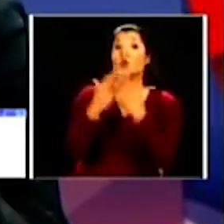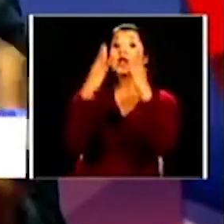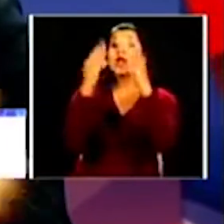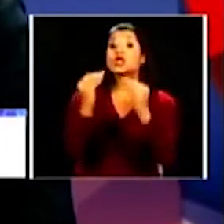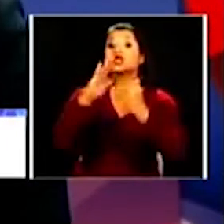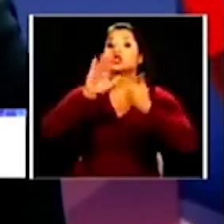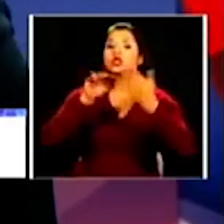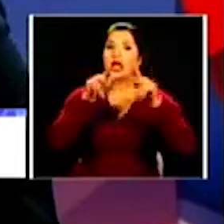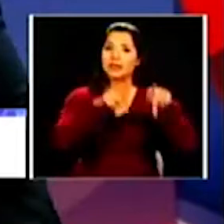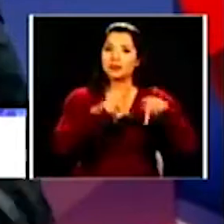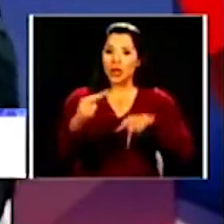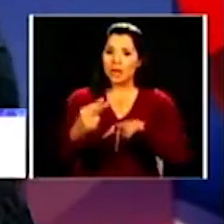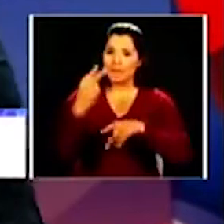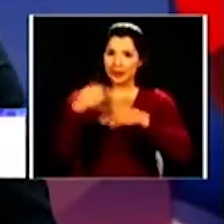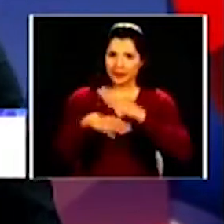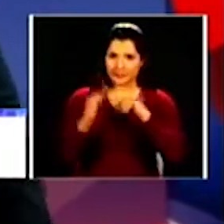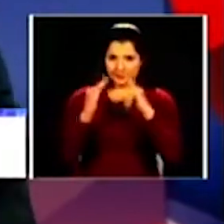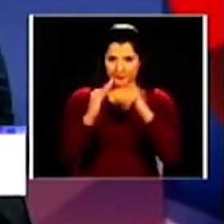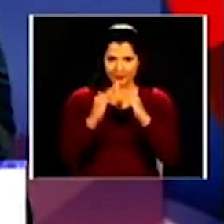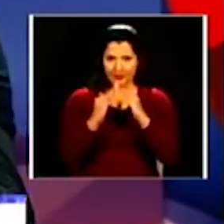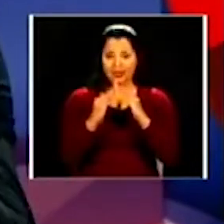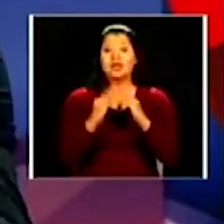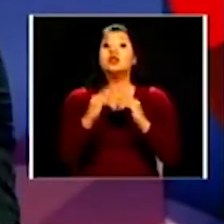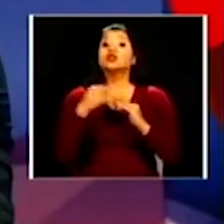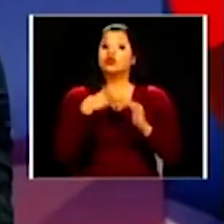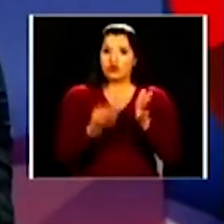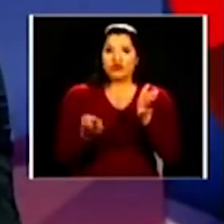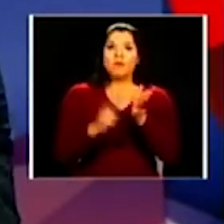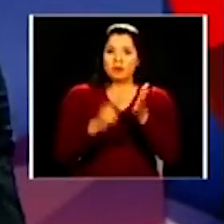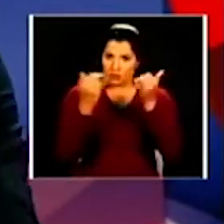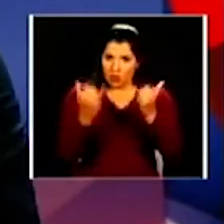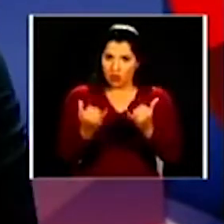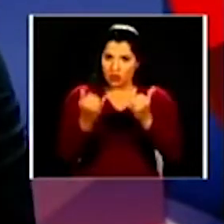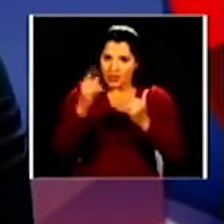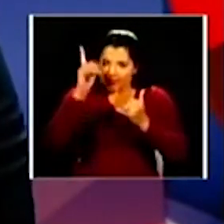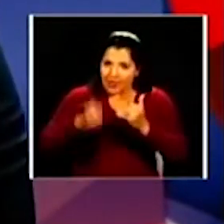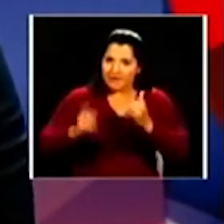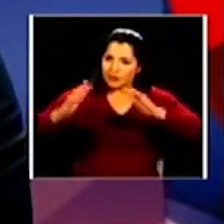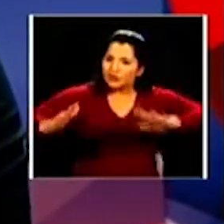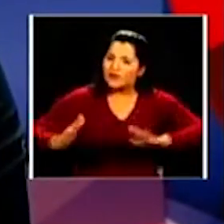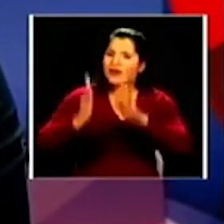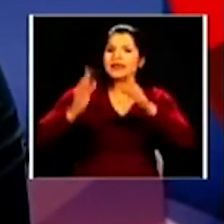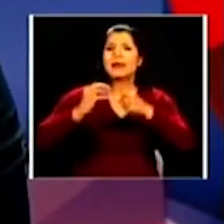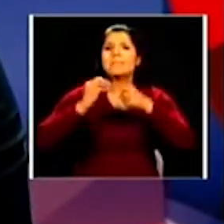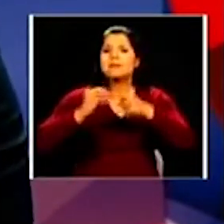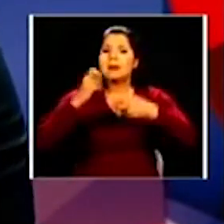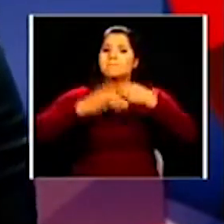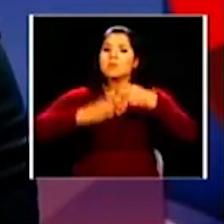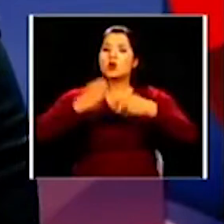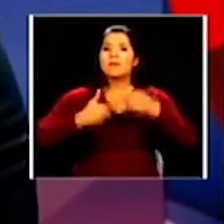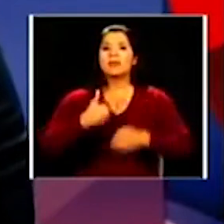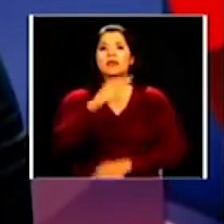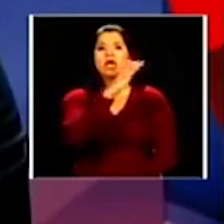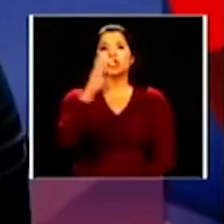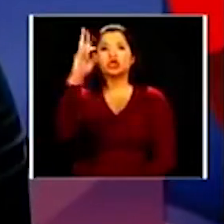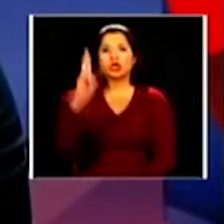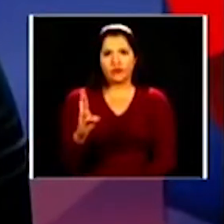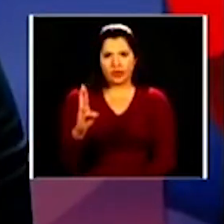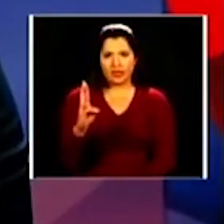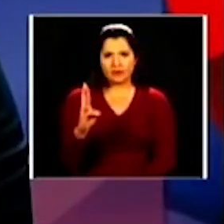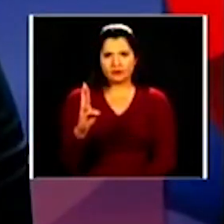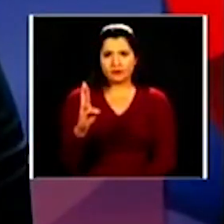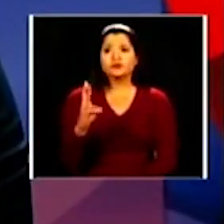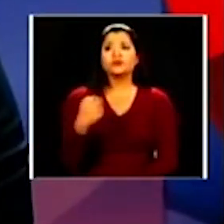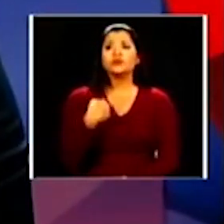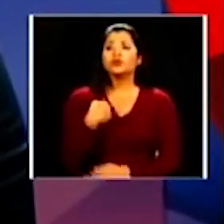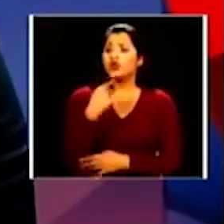se dijo en ese momento se repite ahora. Hay que ir de frente al principal problema que tenemos en el país. Yo he hablado de construir la